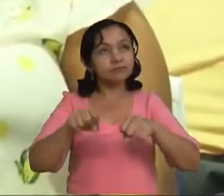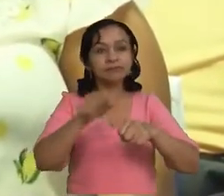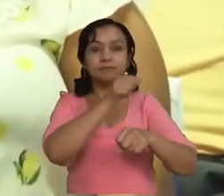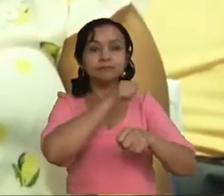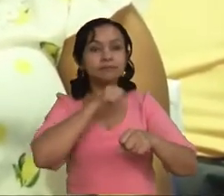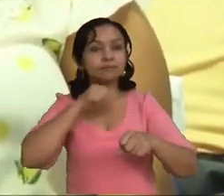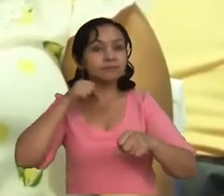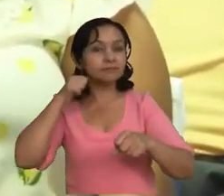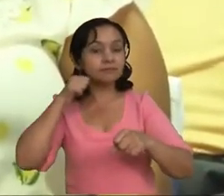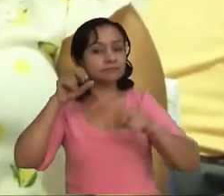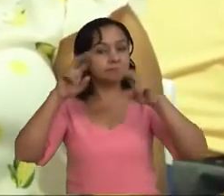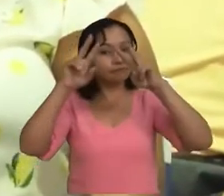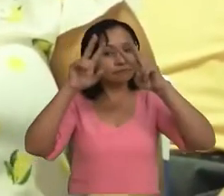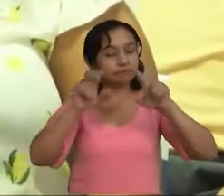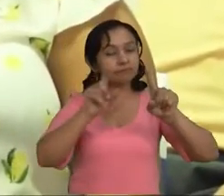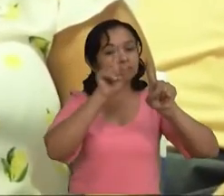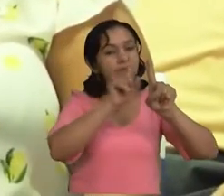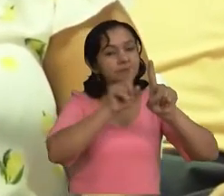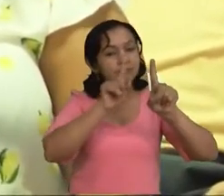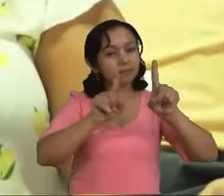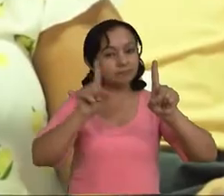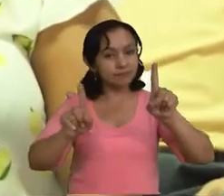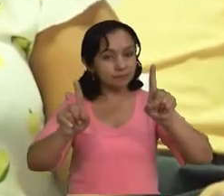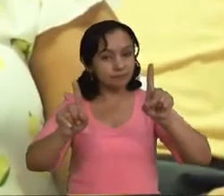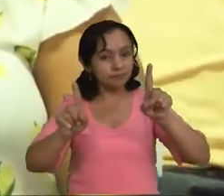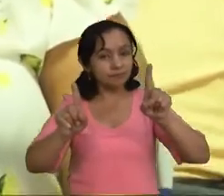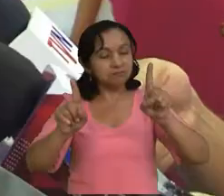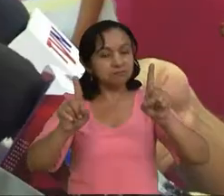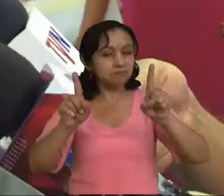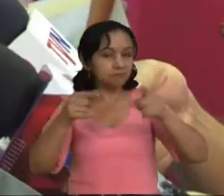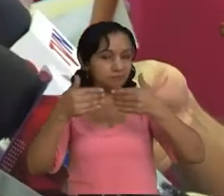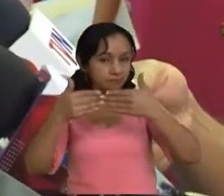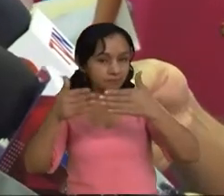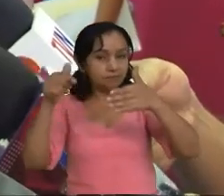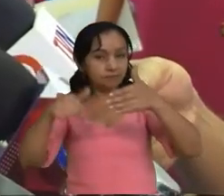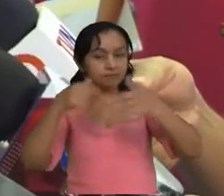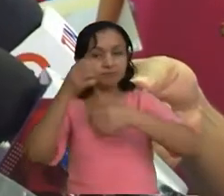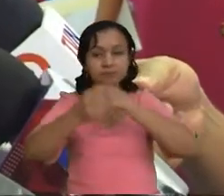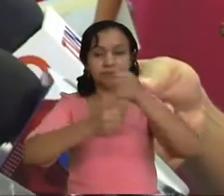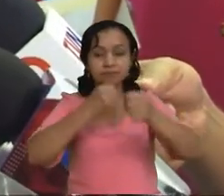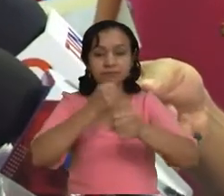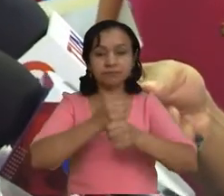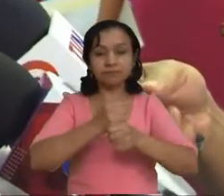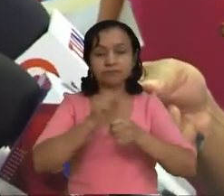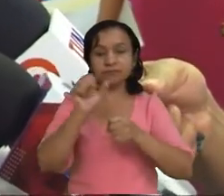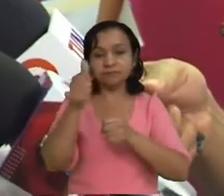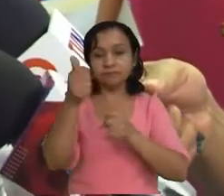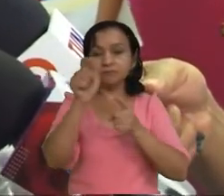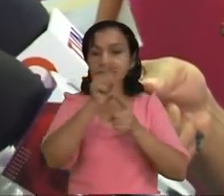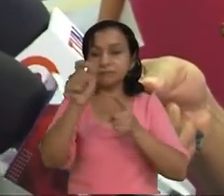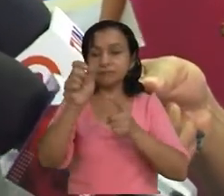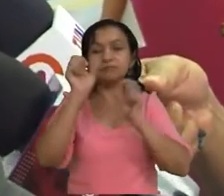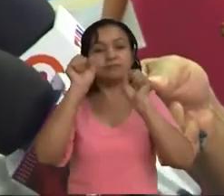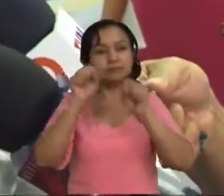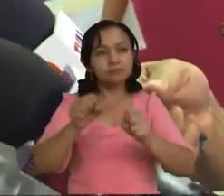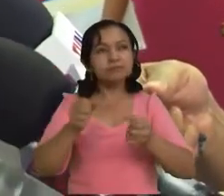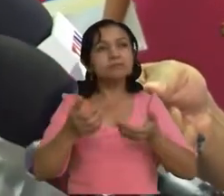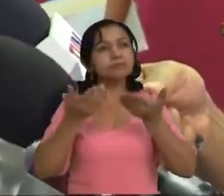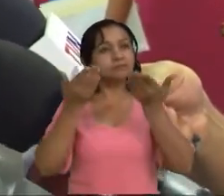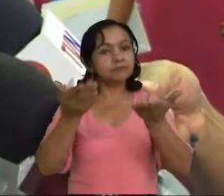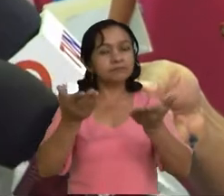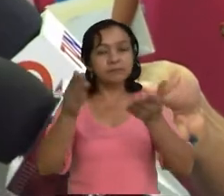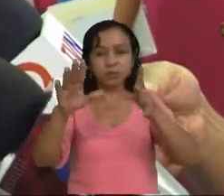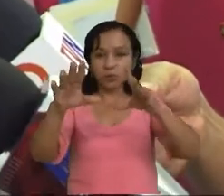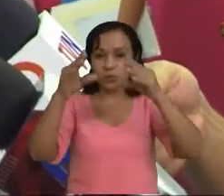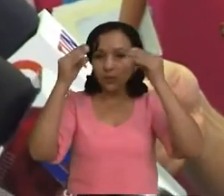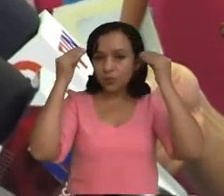examen, su examinación, para saber en qué de los niveles que estamos abriendo a partir de este año, en este primer semestre, nosotros estamos disponiendo ya de un curso